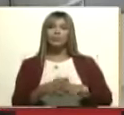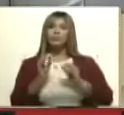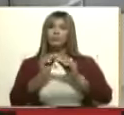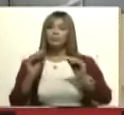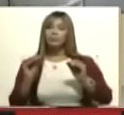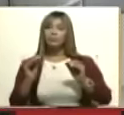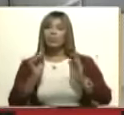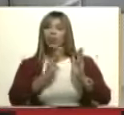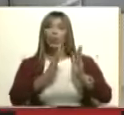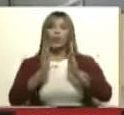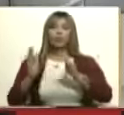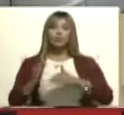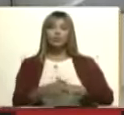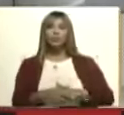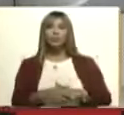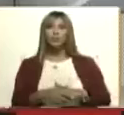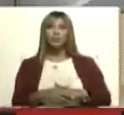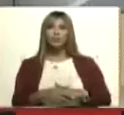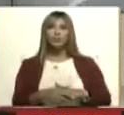de organismos